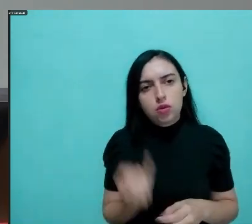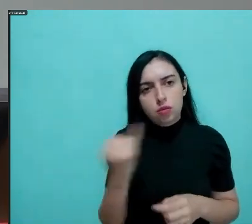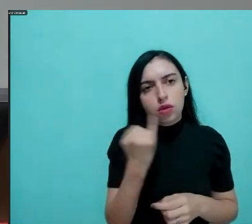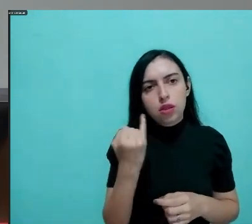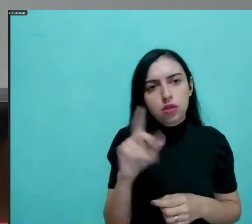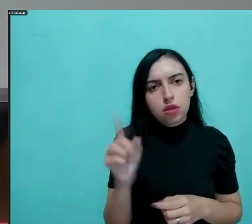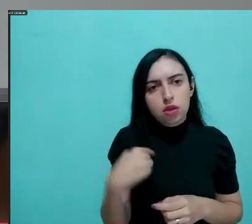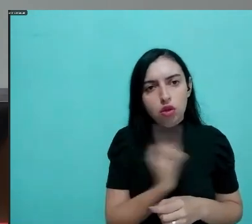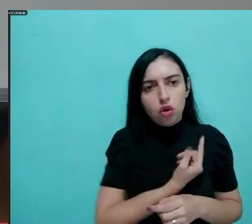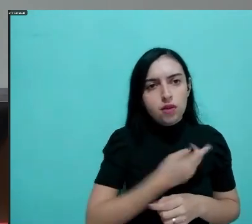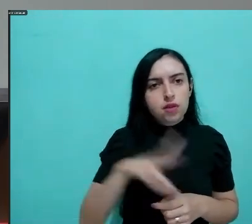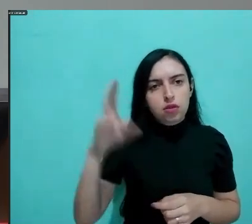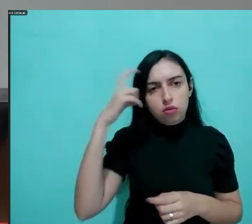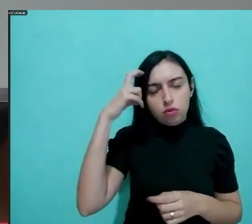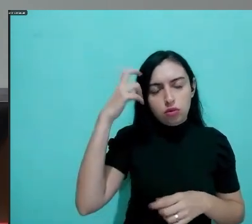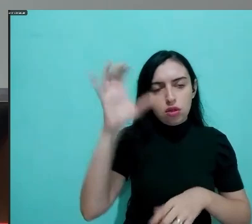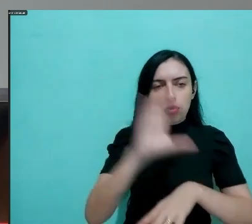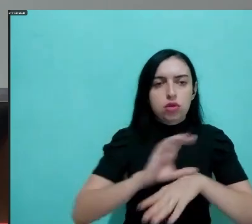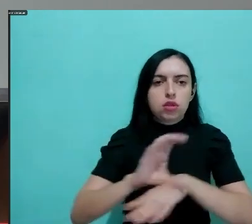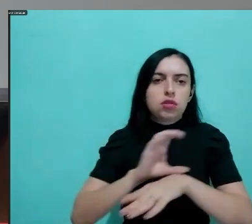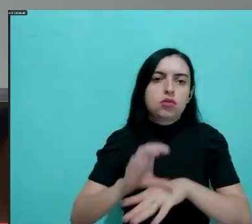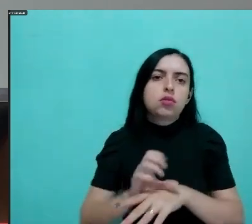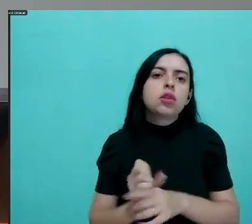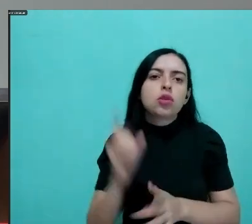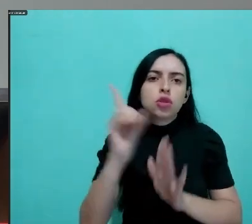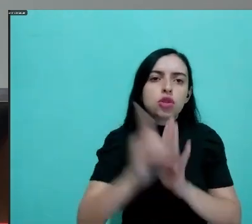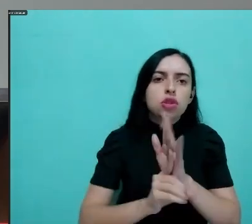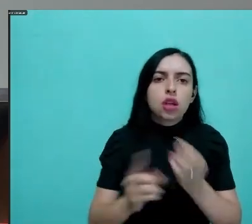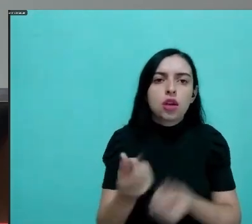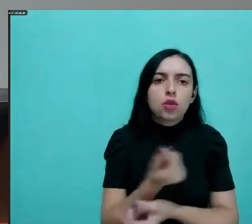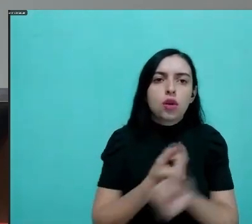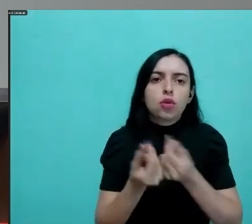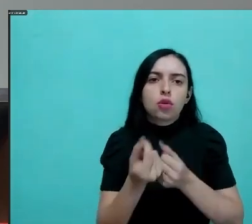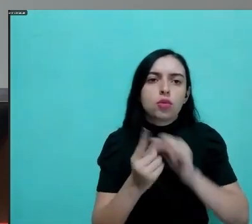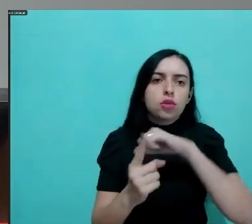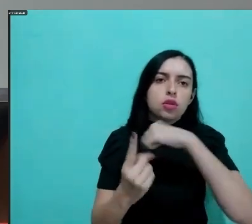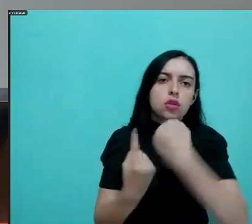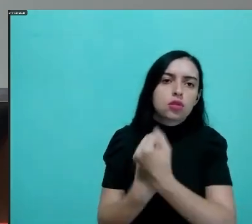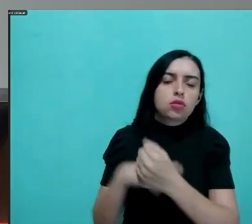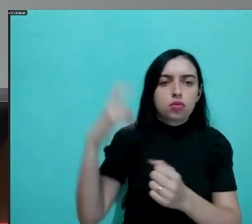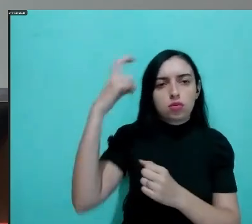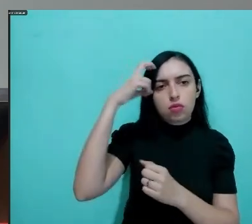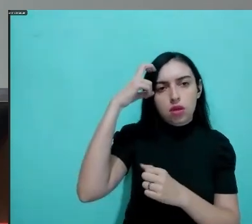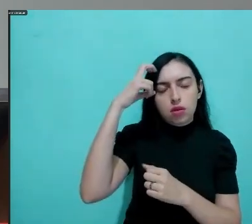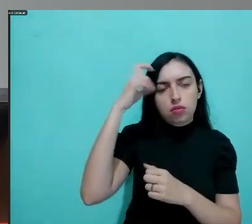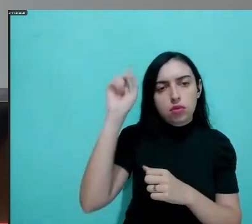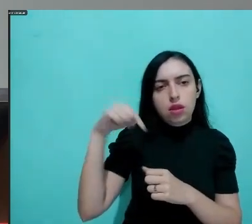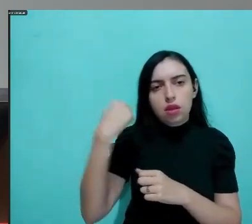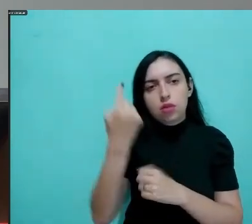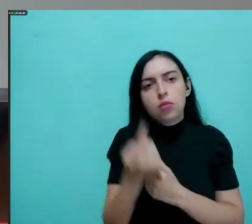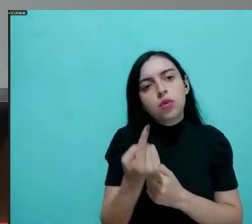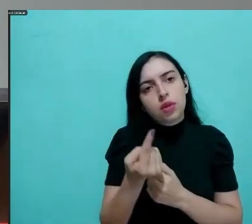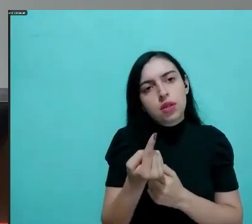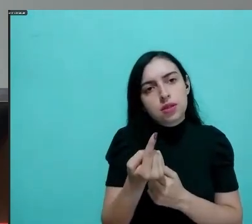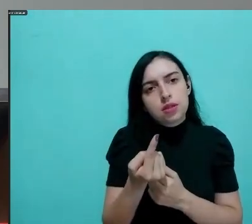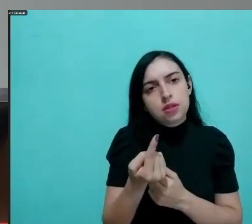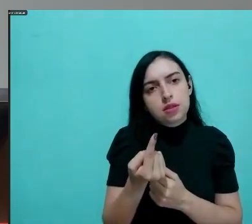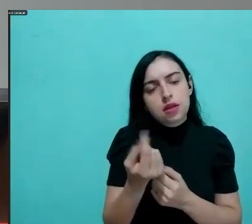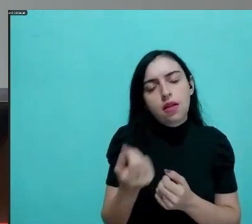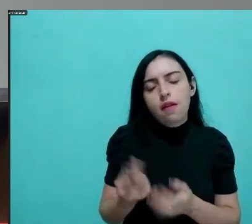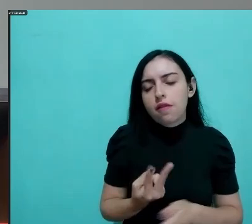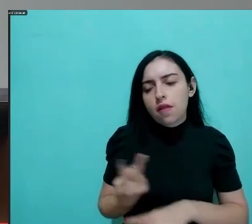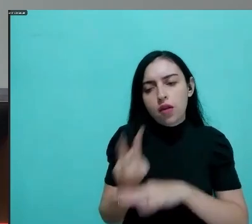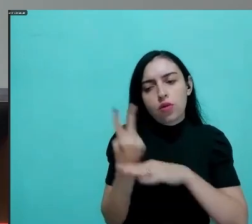cultura constitucional, y los derechos económicos, sociales y culturales posteriores que enriquecen